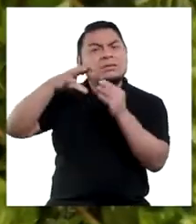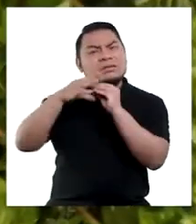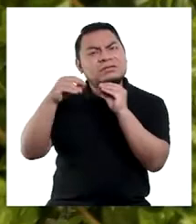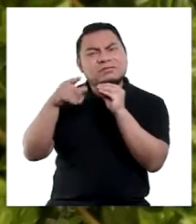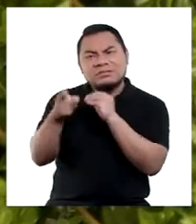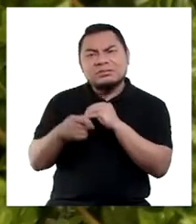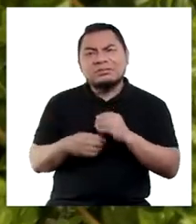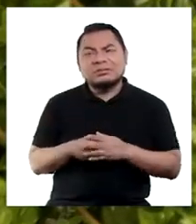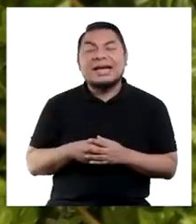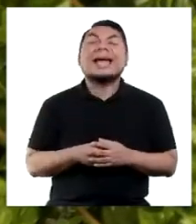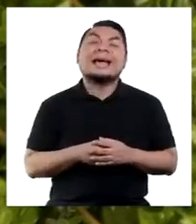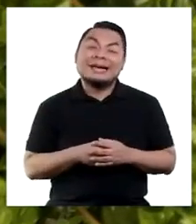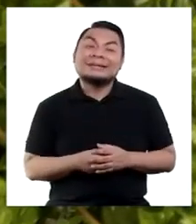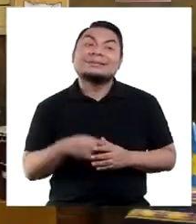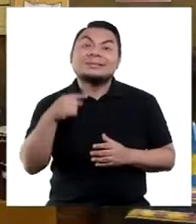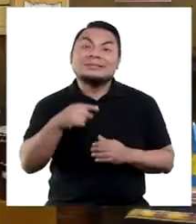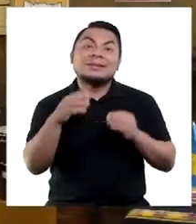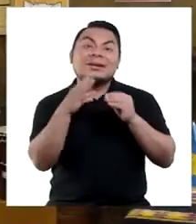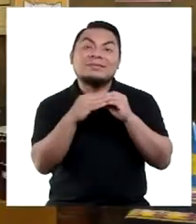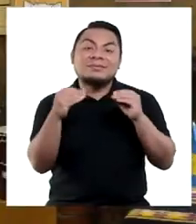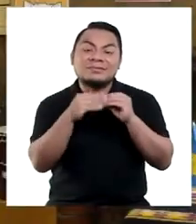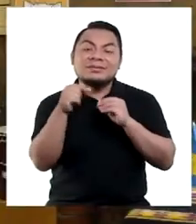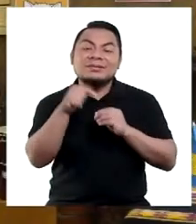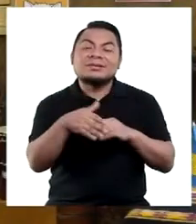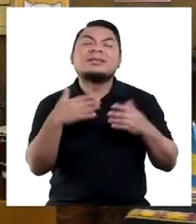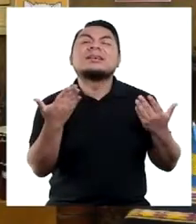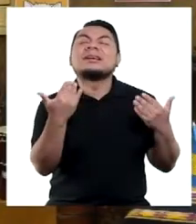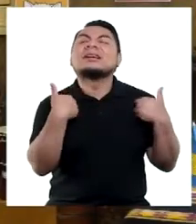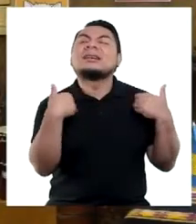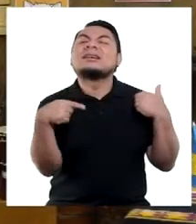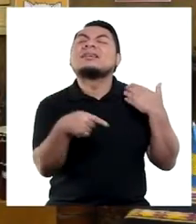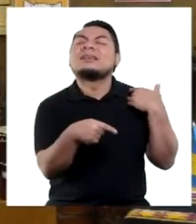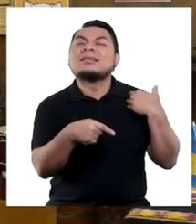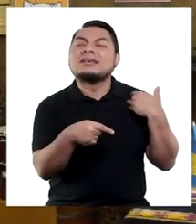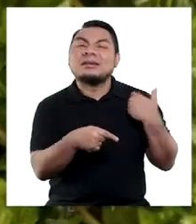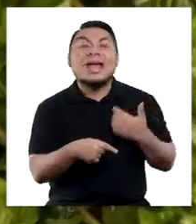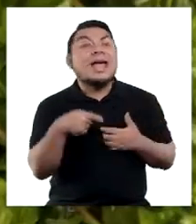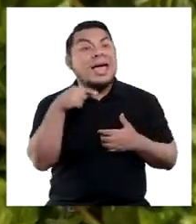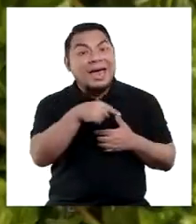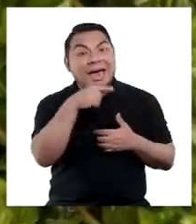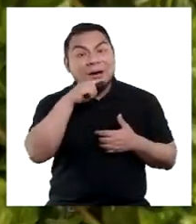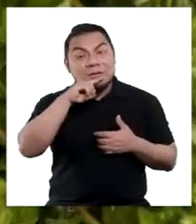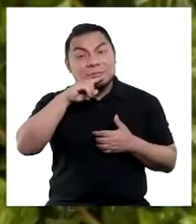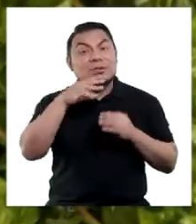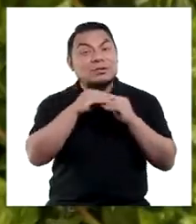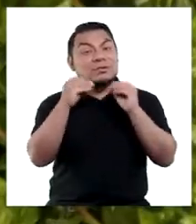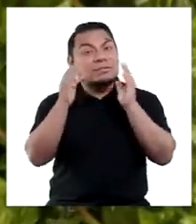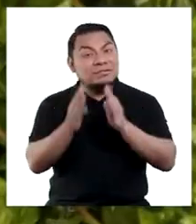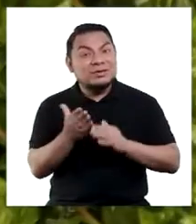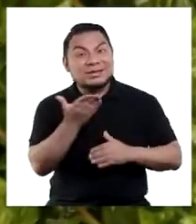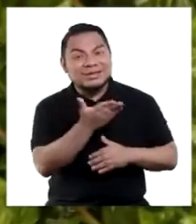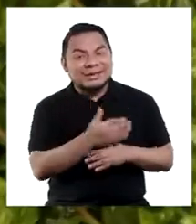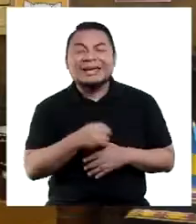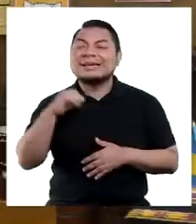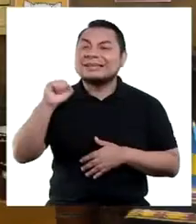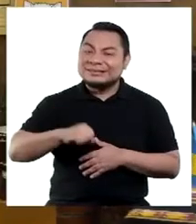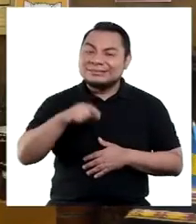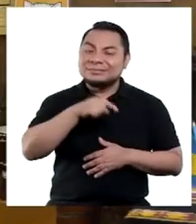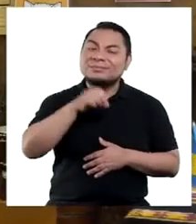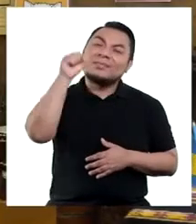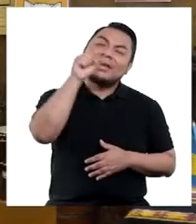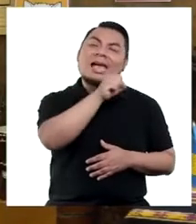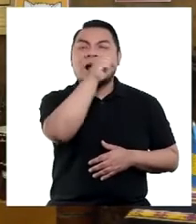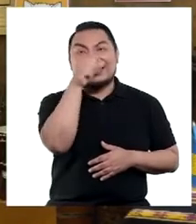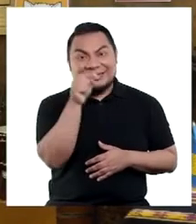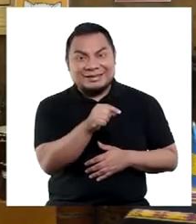canastas con frutas entonces si vende frutas que ofició tiene es una señora fruta era sí y